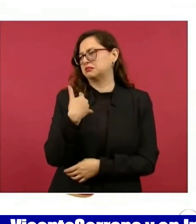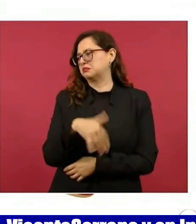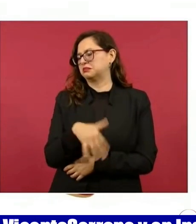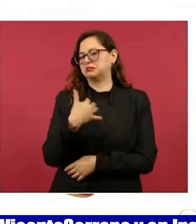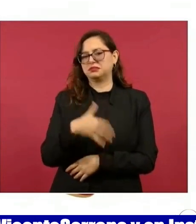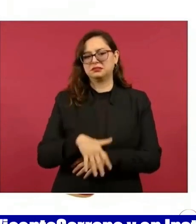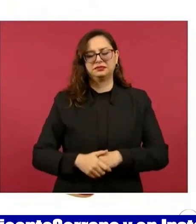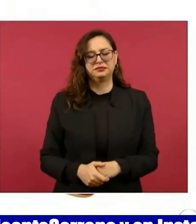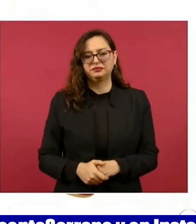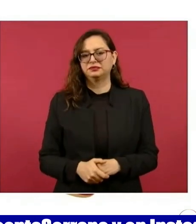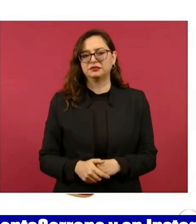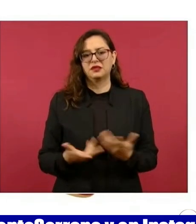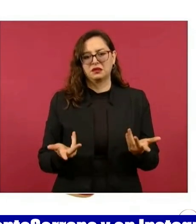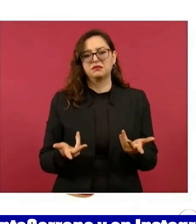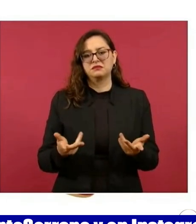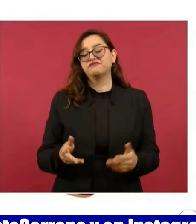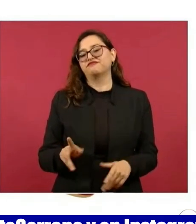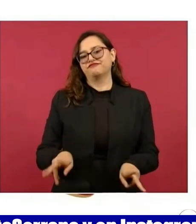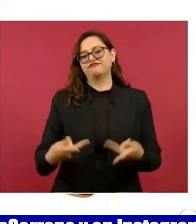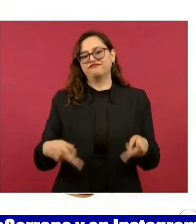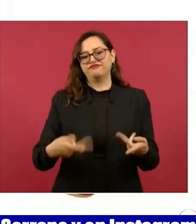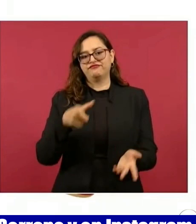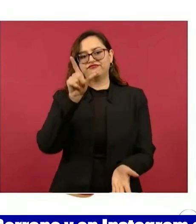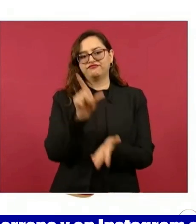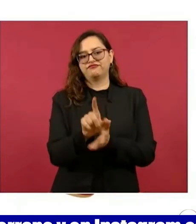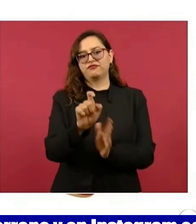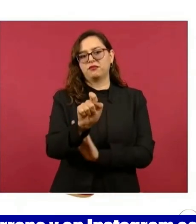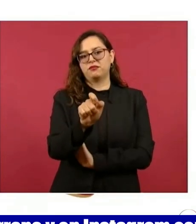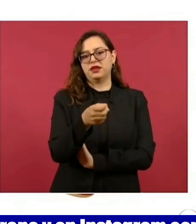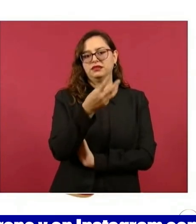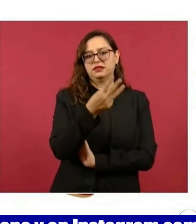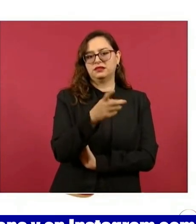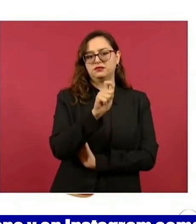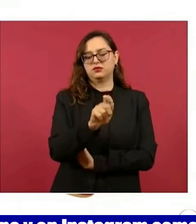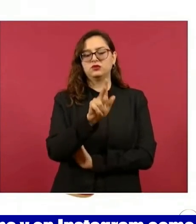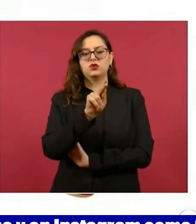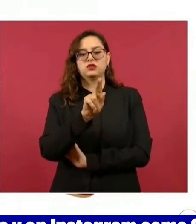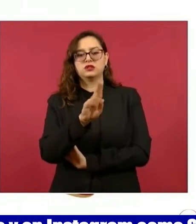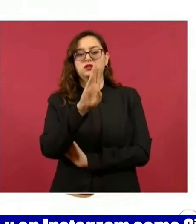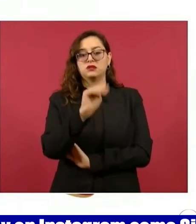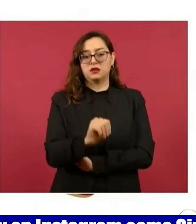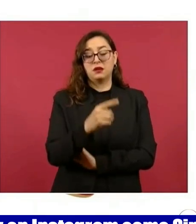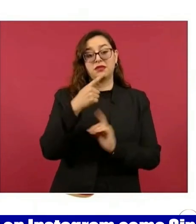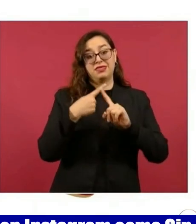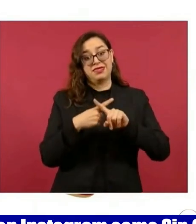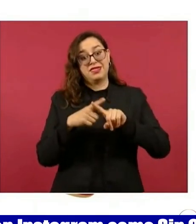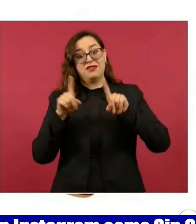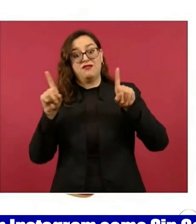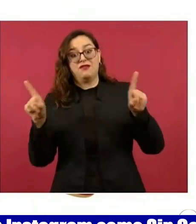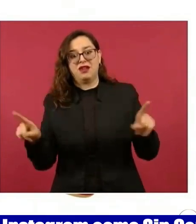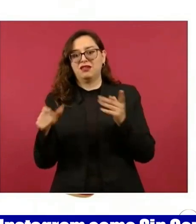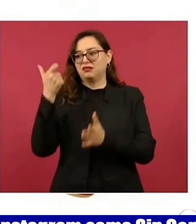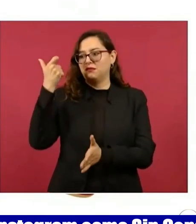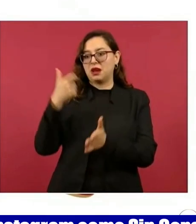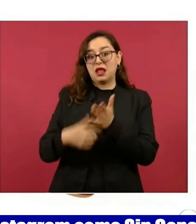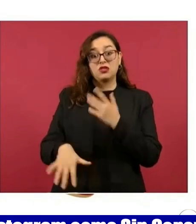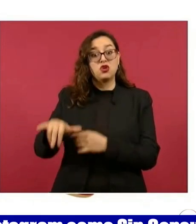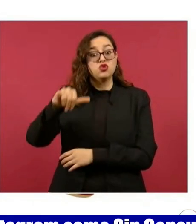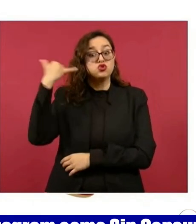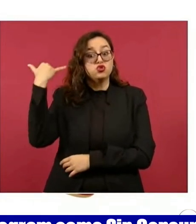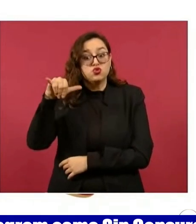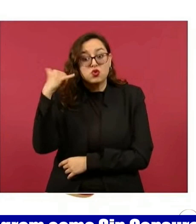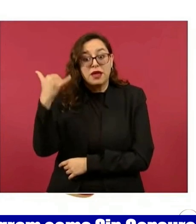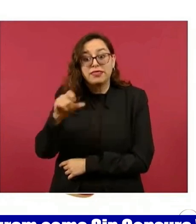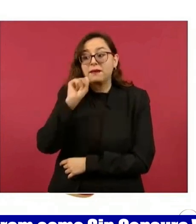pesos con 89 centavos. La más barata, y vean el margen, 15 centavos, es de G500